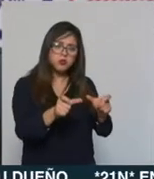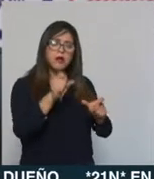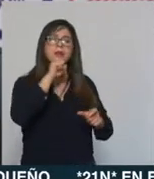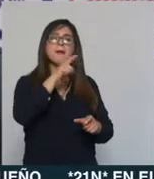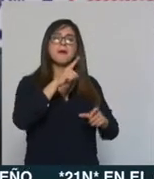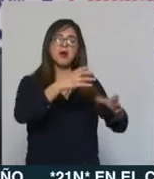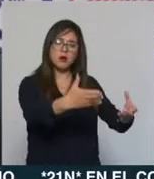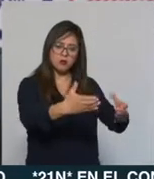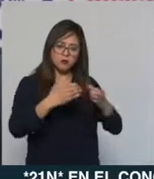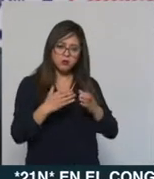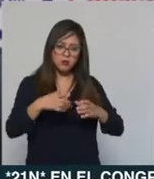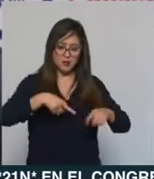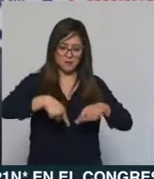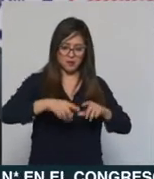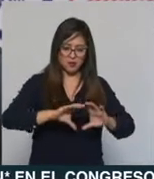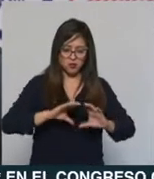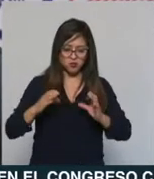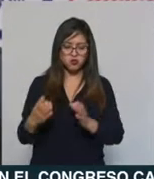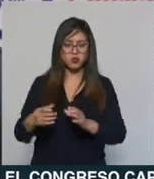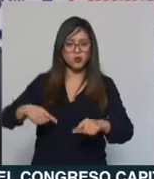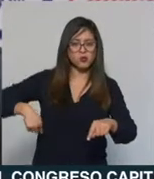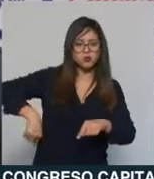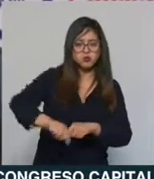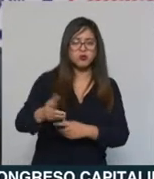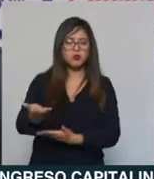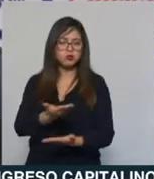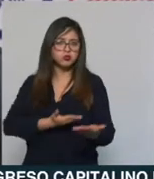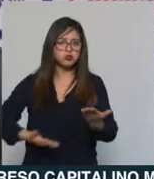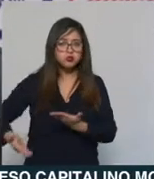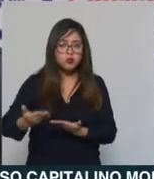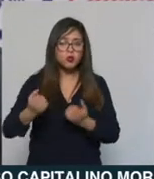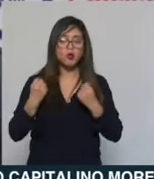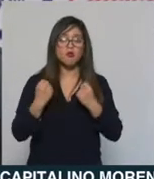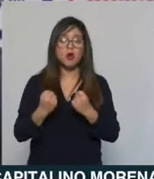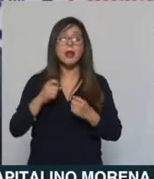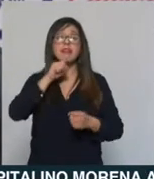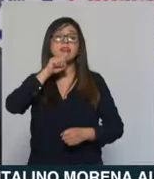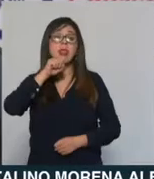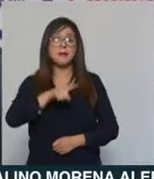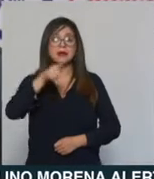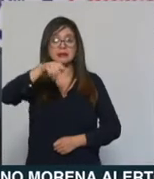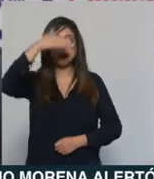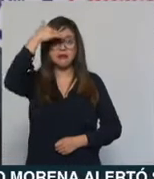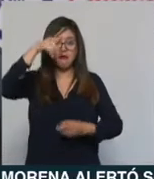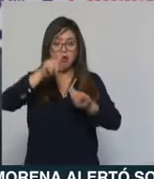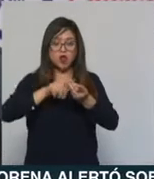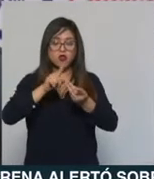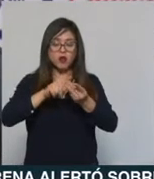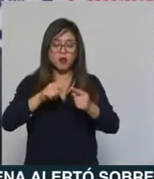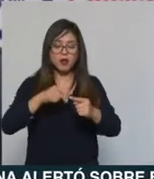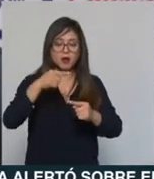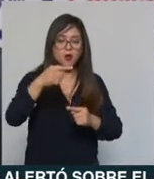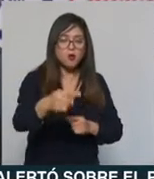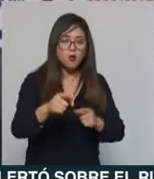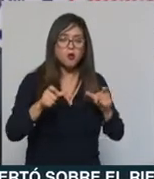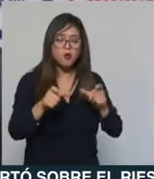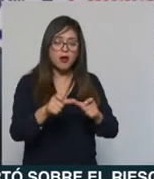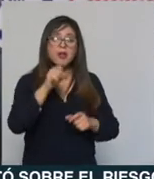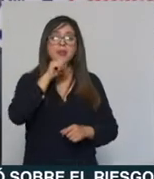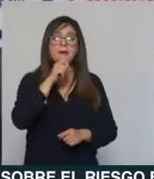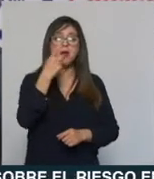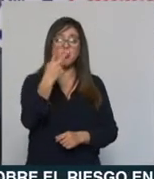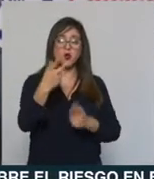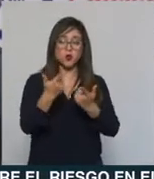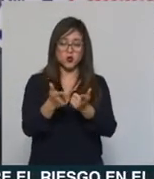balón y de ahí ganándolo arriba tener transiciones fuertes. Sabe cuando tiene que presionar en bloque por arriba, cuando se tiene que agrupar en dos